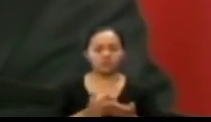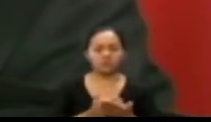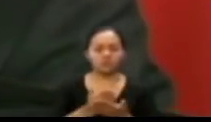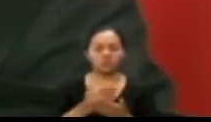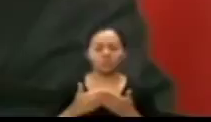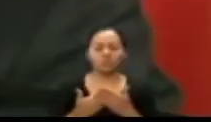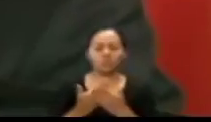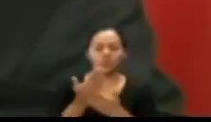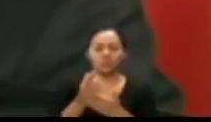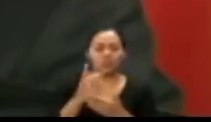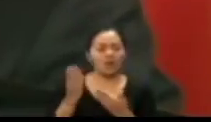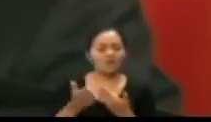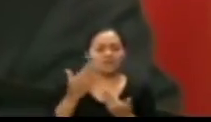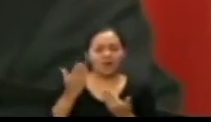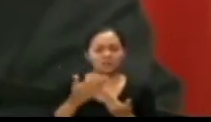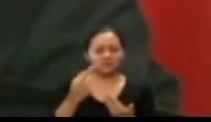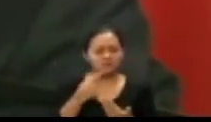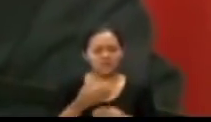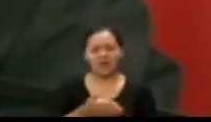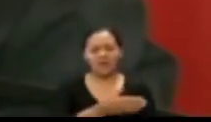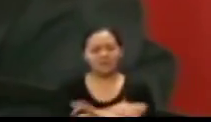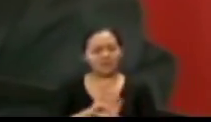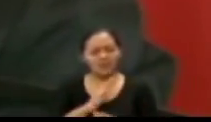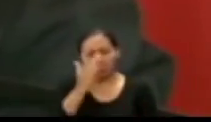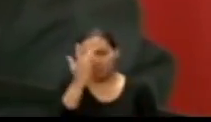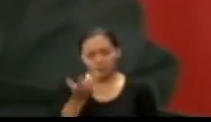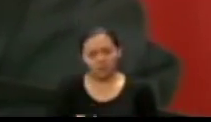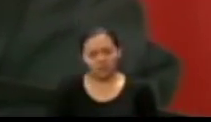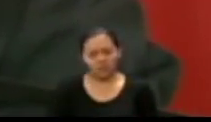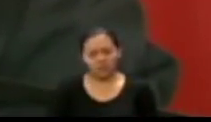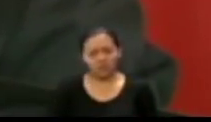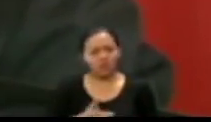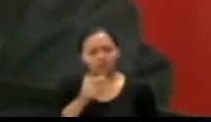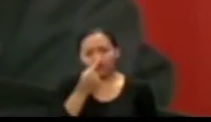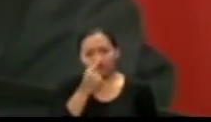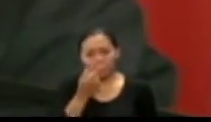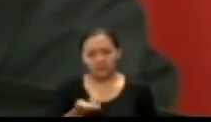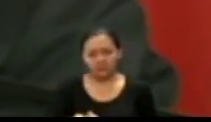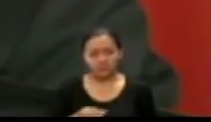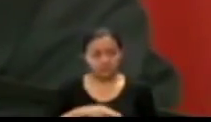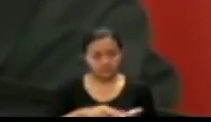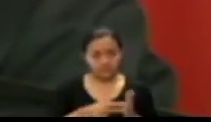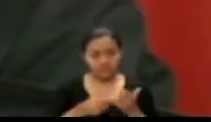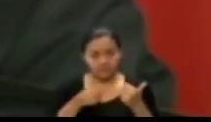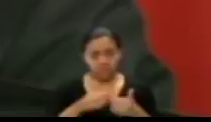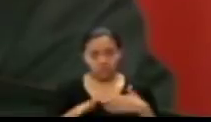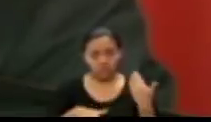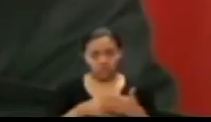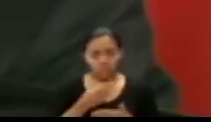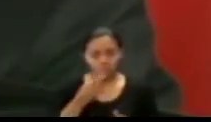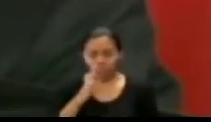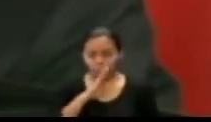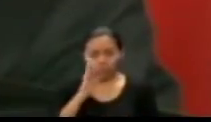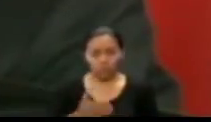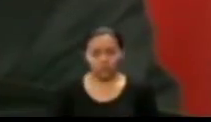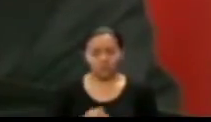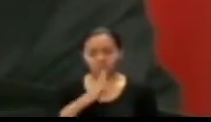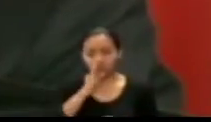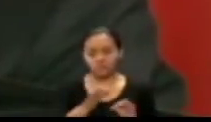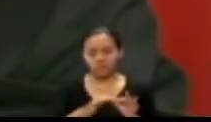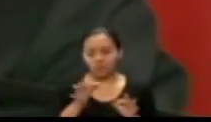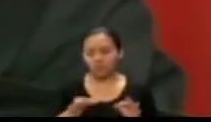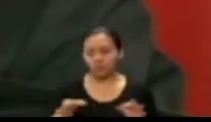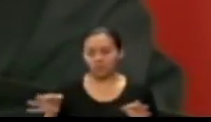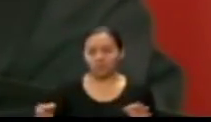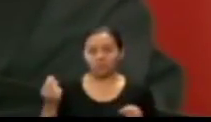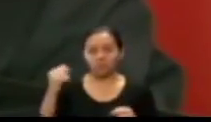fácil hacerlo, ¿por qué antes no lo hicieron? Simple, porque nunca les interesó el bienestar del pueblo ecuatoriano. Estuvo siempre de por medio